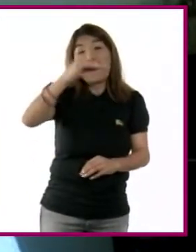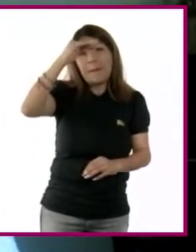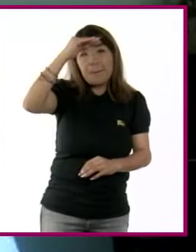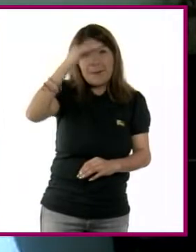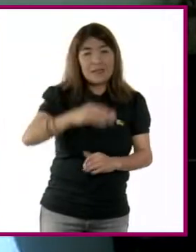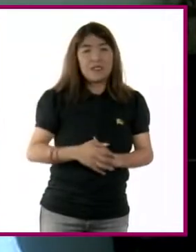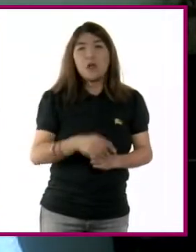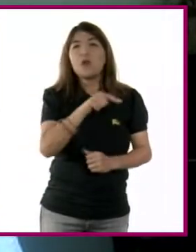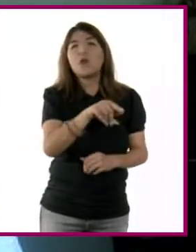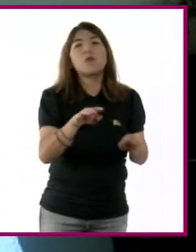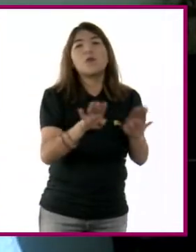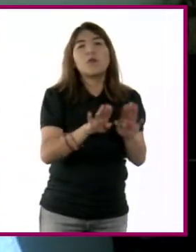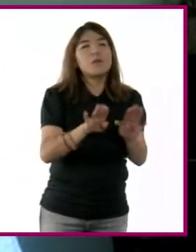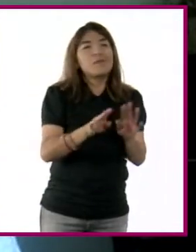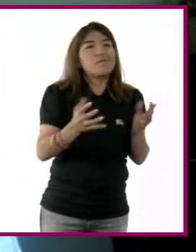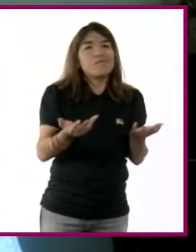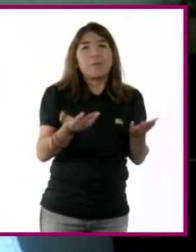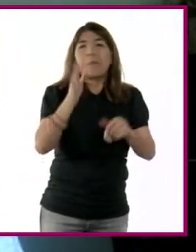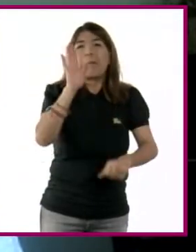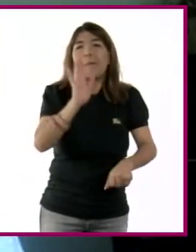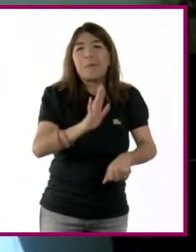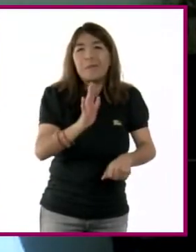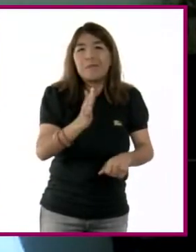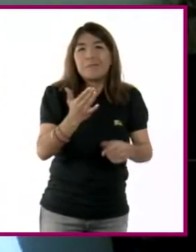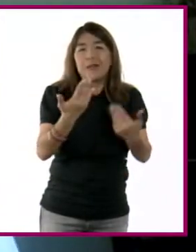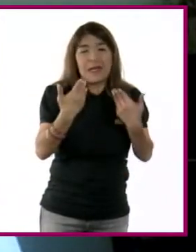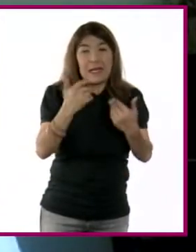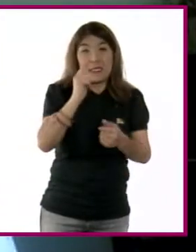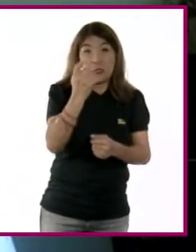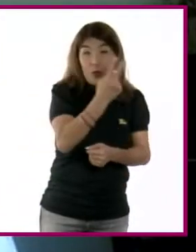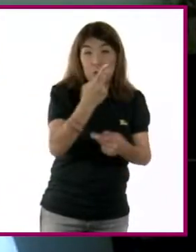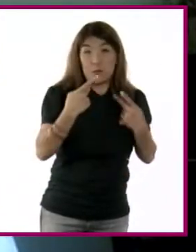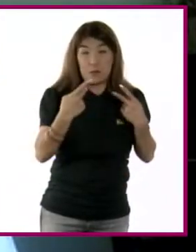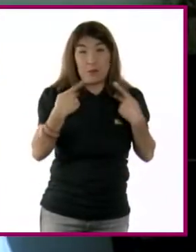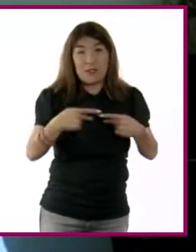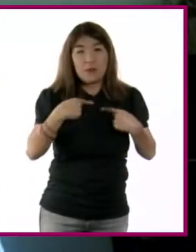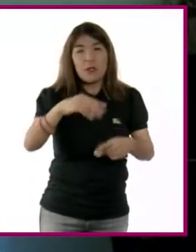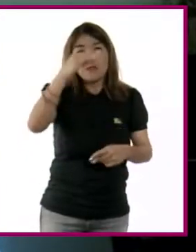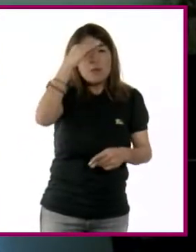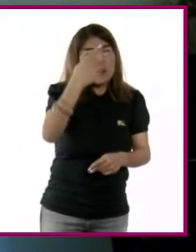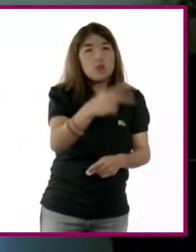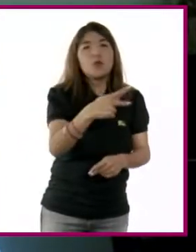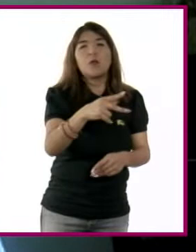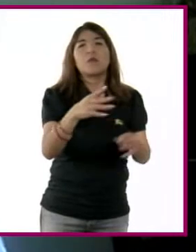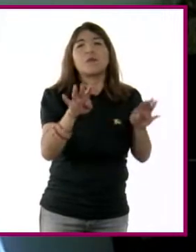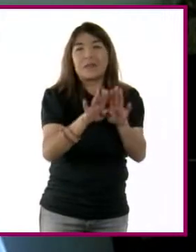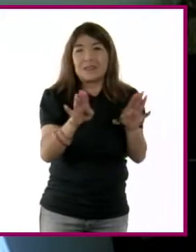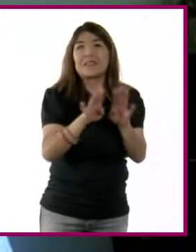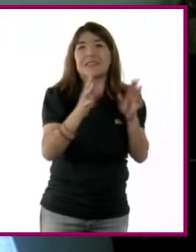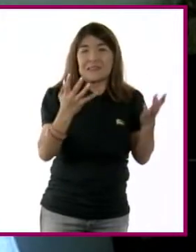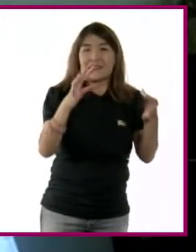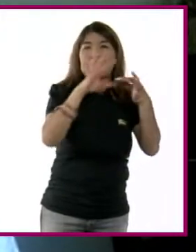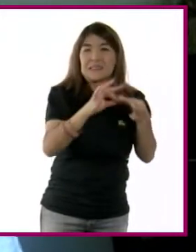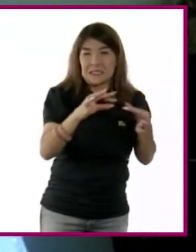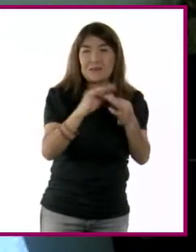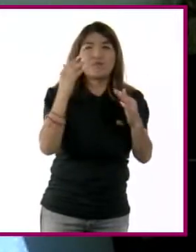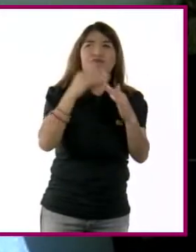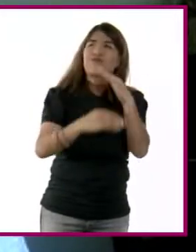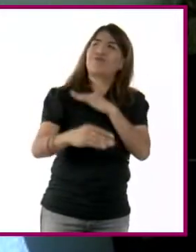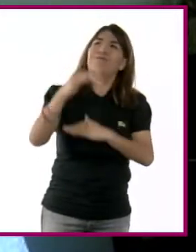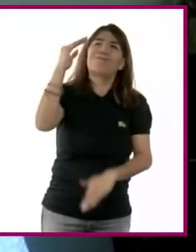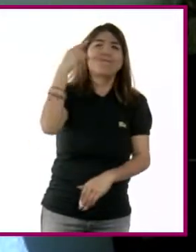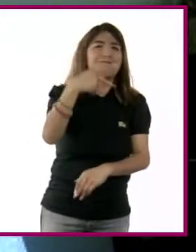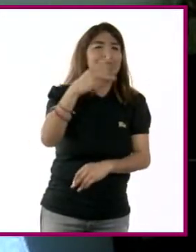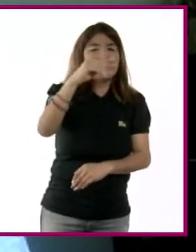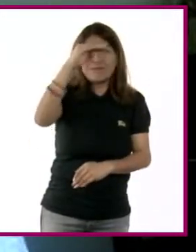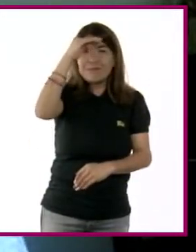irónicamente, de las más sencillas, aunque son 2 pensadores con una complejidad de pensamiento bastante elevada, ¿no?